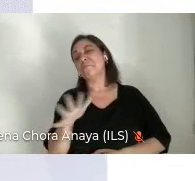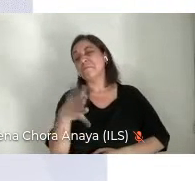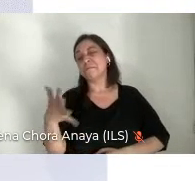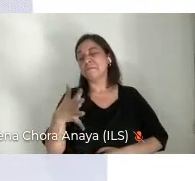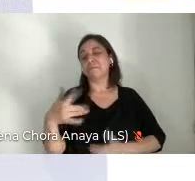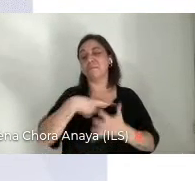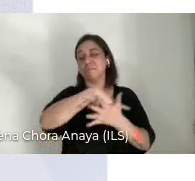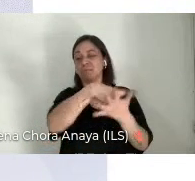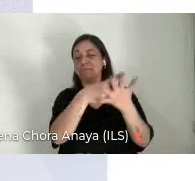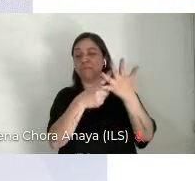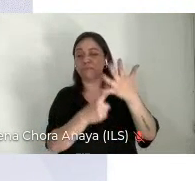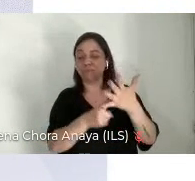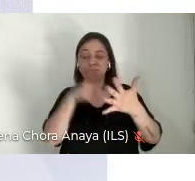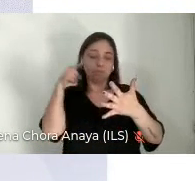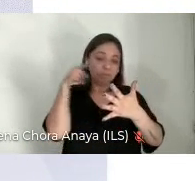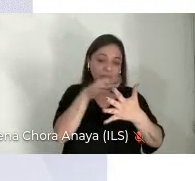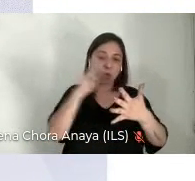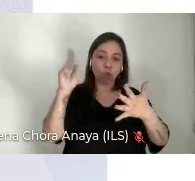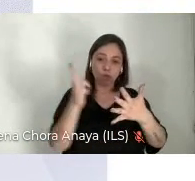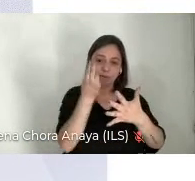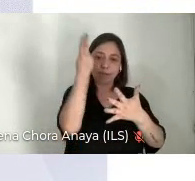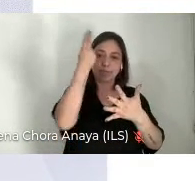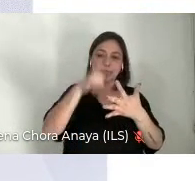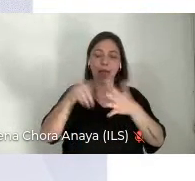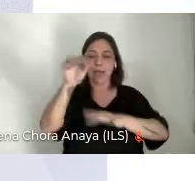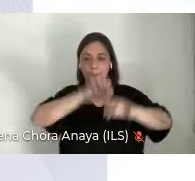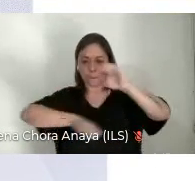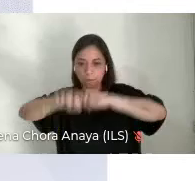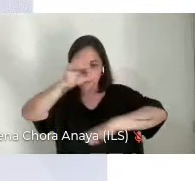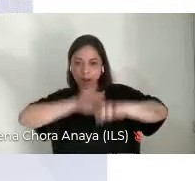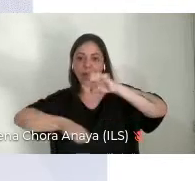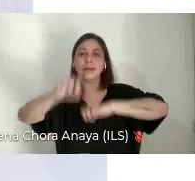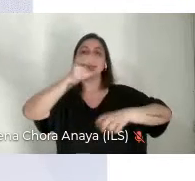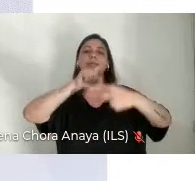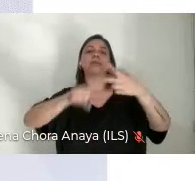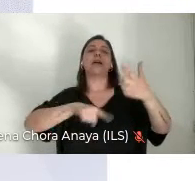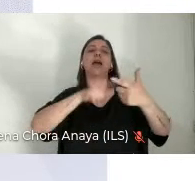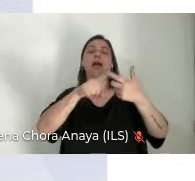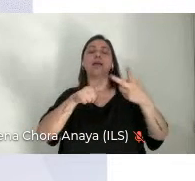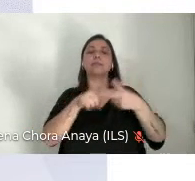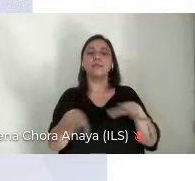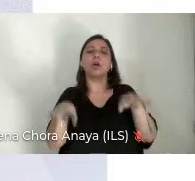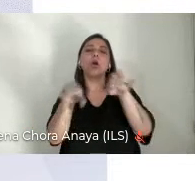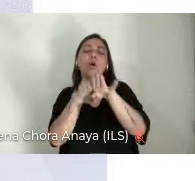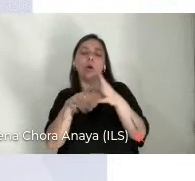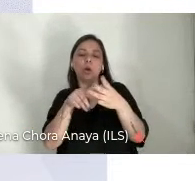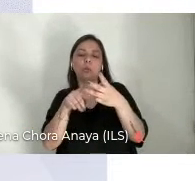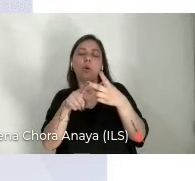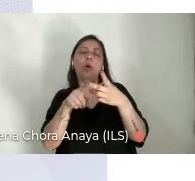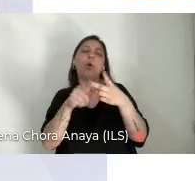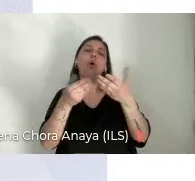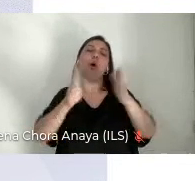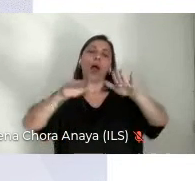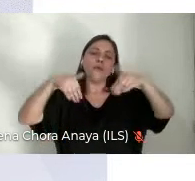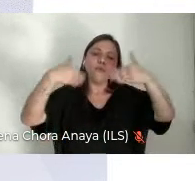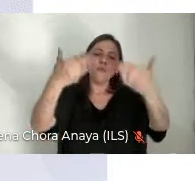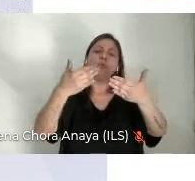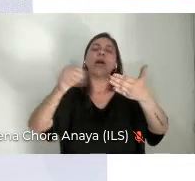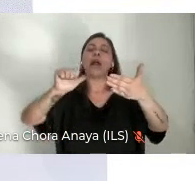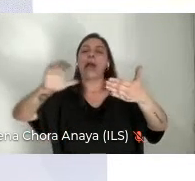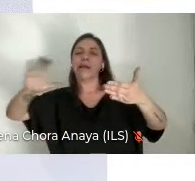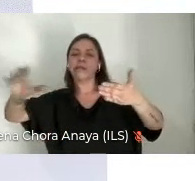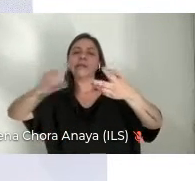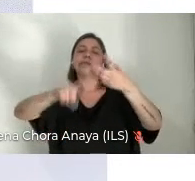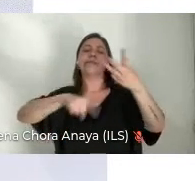incluía universidad, empresa, Estado civil, Estado, sociedad civil y medios de comunicación, en un comité rector, más